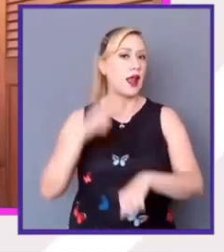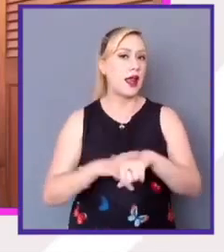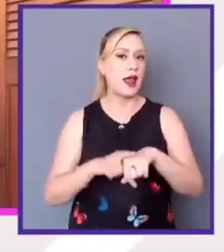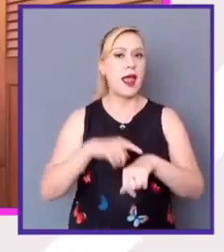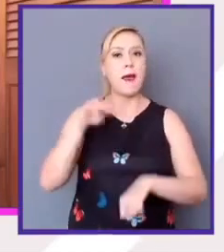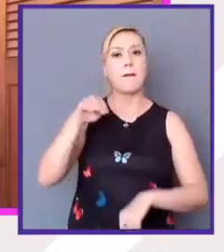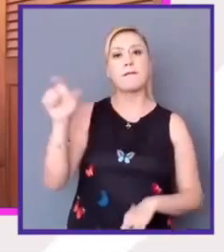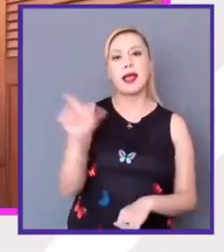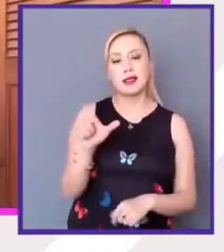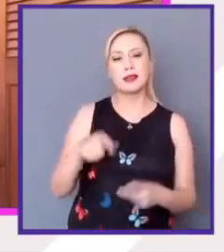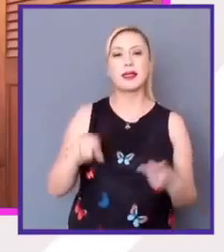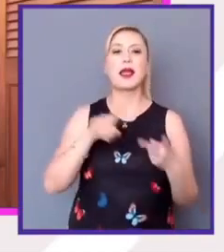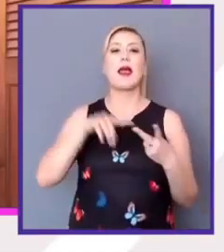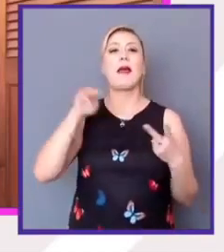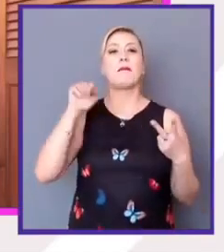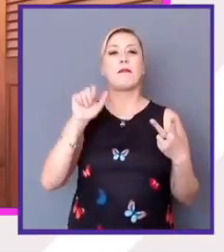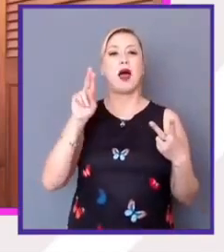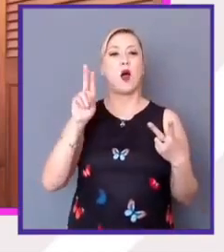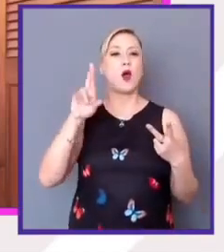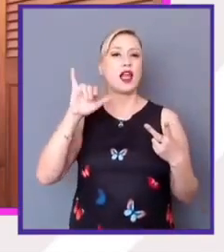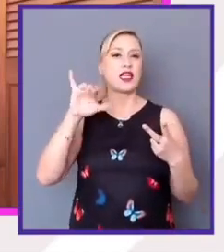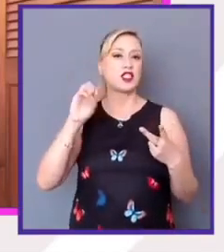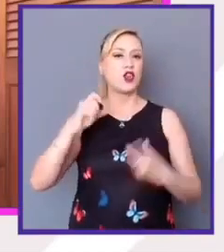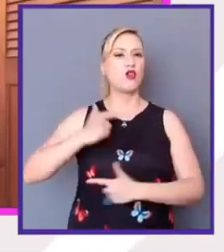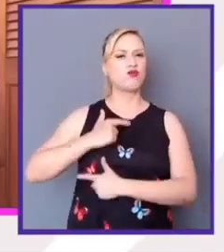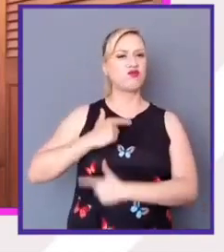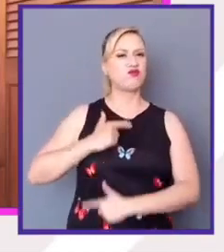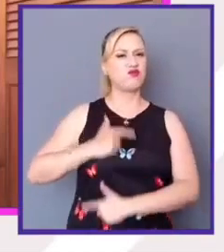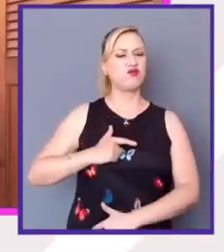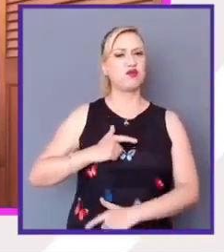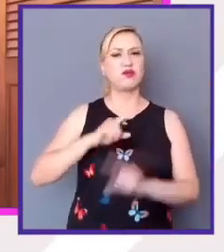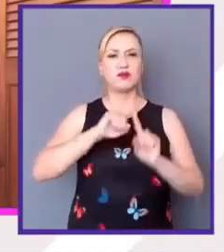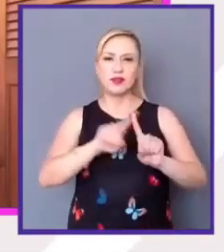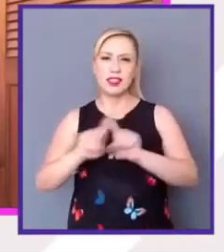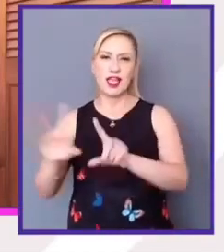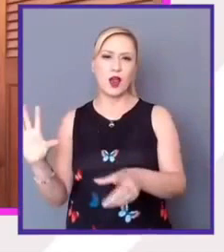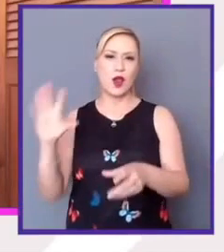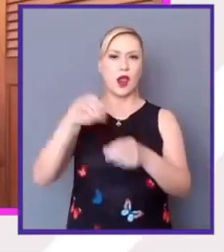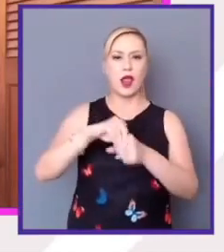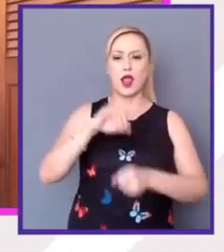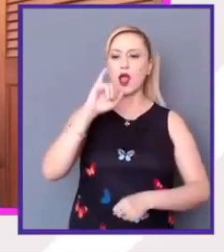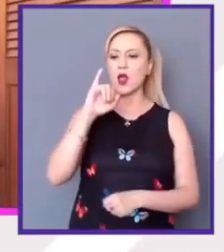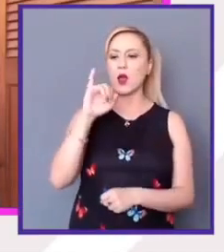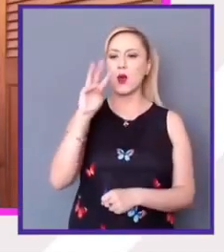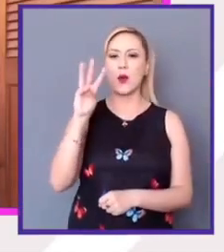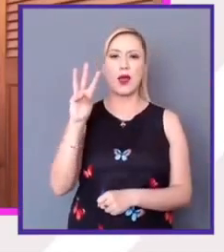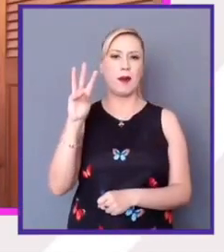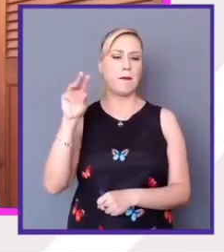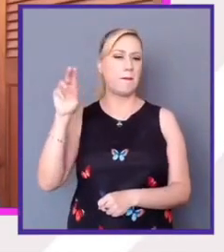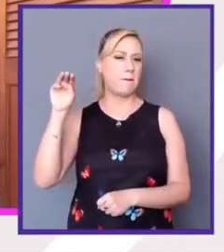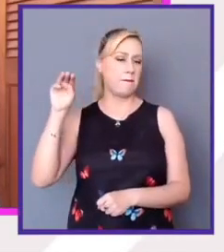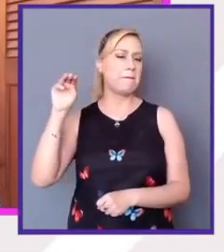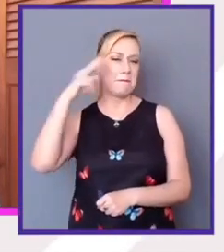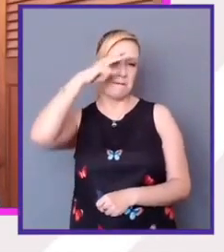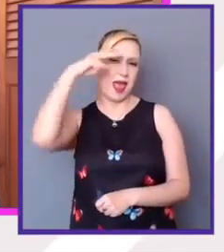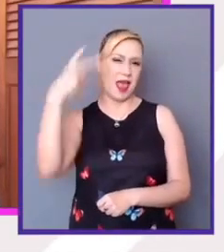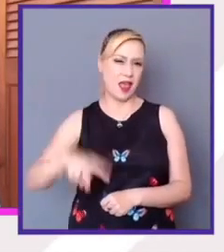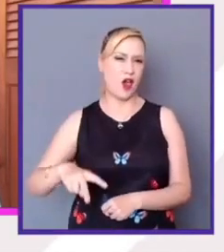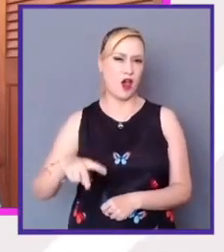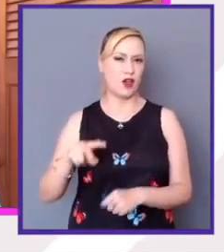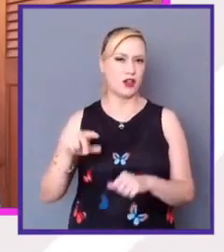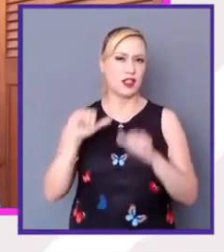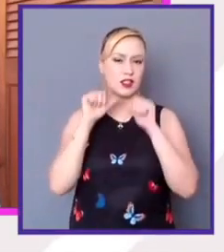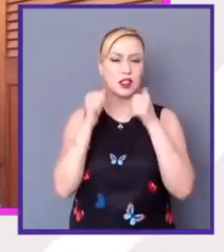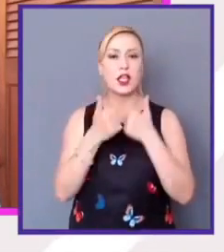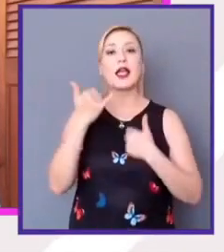Mauricio Ariza Barile, gerente de Diversidad e Inclusión en EY México, y Georgina Ontiveros, JUD de la